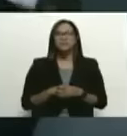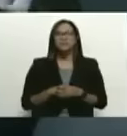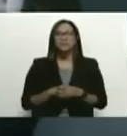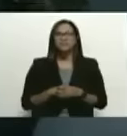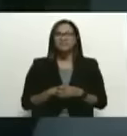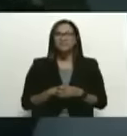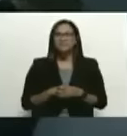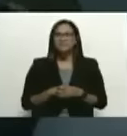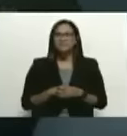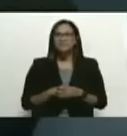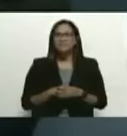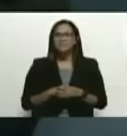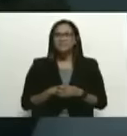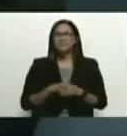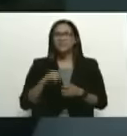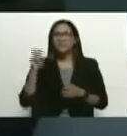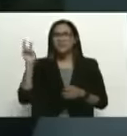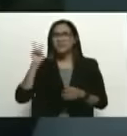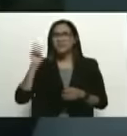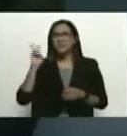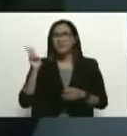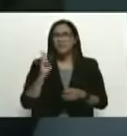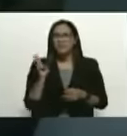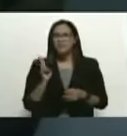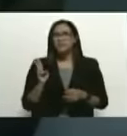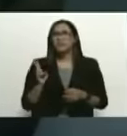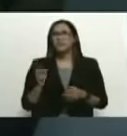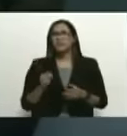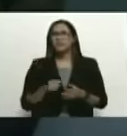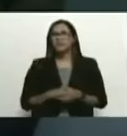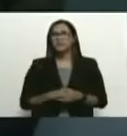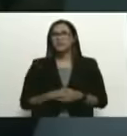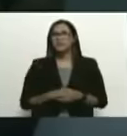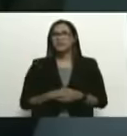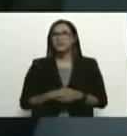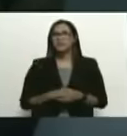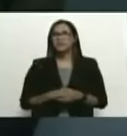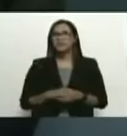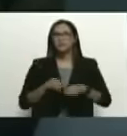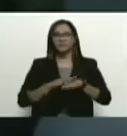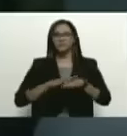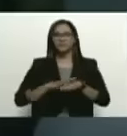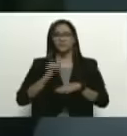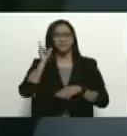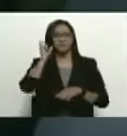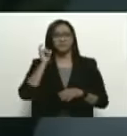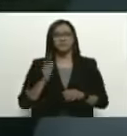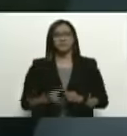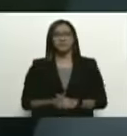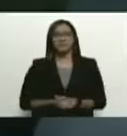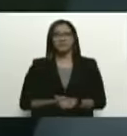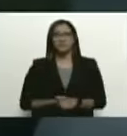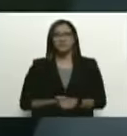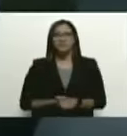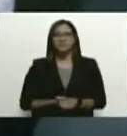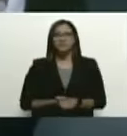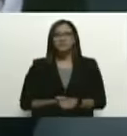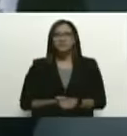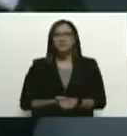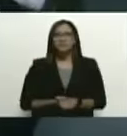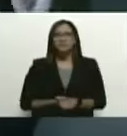en Venezuela, pero aquí es tarde en la noche ya aquí en La Haya. Estamos en La Haya, estuvimos presentes en la decisión, y lo que hemos visto